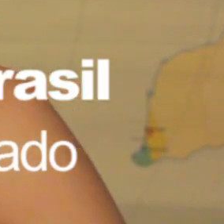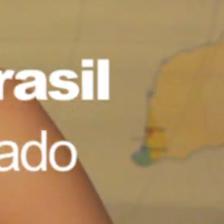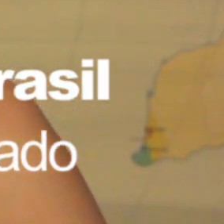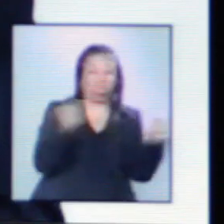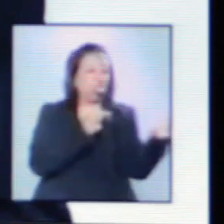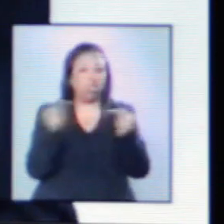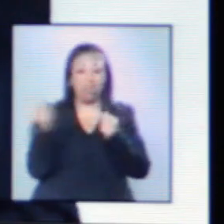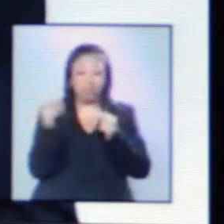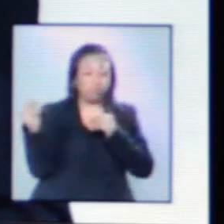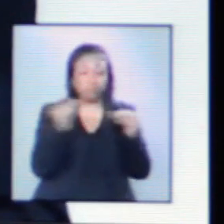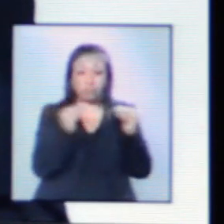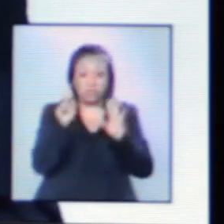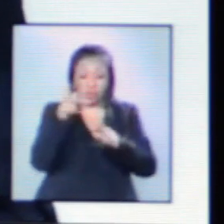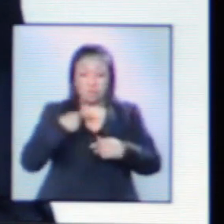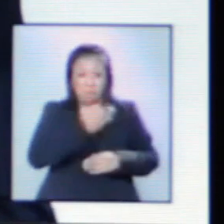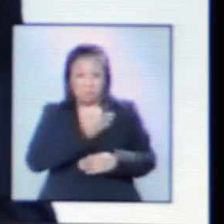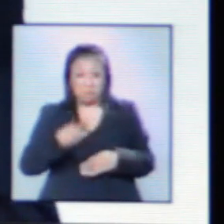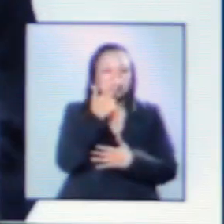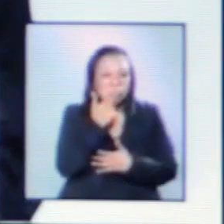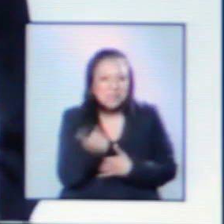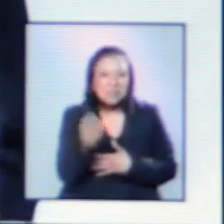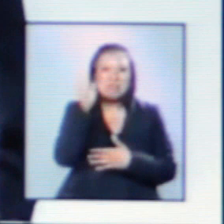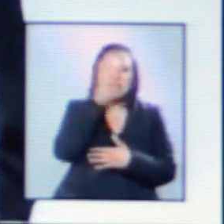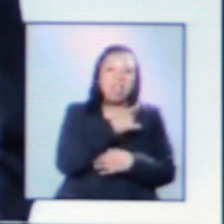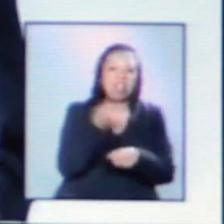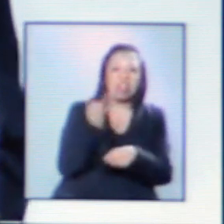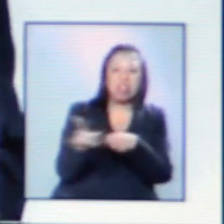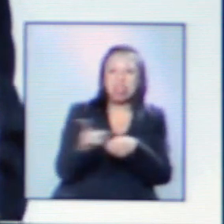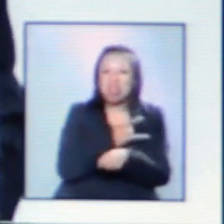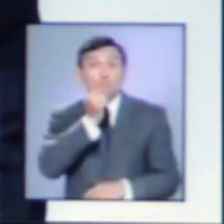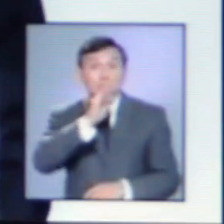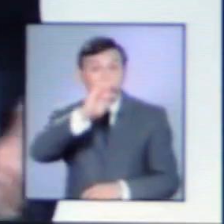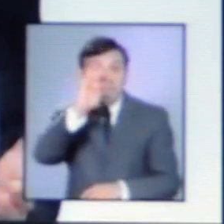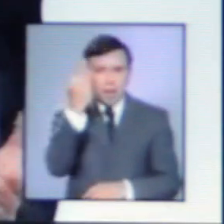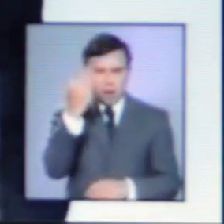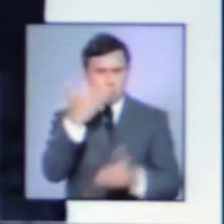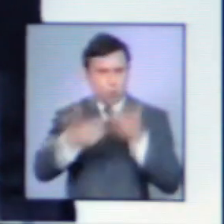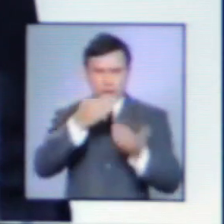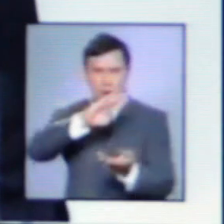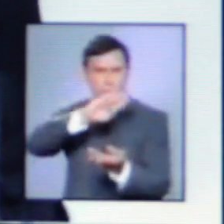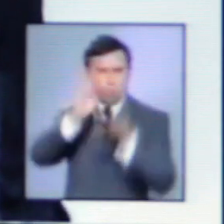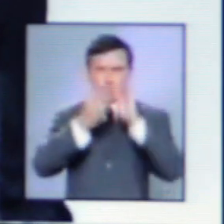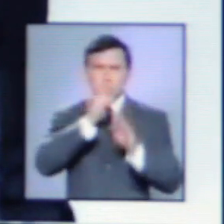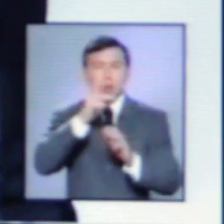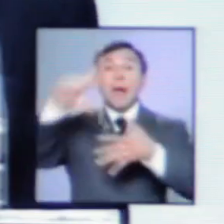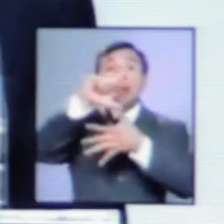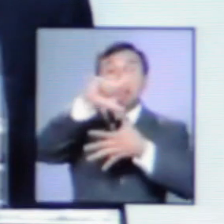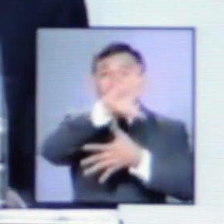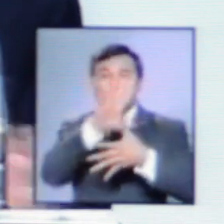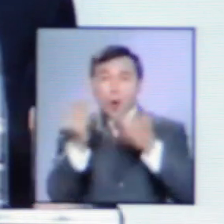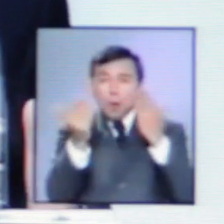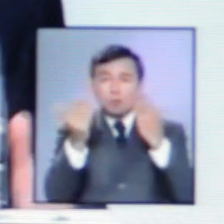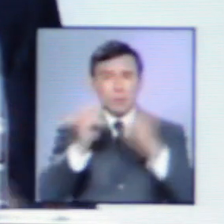cualquier otro lado. La presidenta del Brasil, Dilma Rousseff, tenemos que seguir el ejemplo de Petrobras, que sea tan buena como los carabineros de Chile.